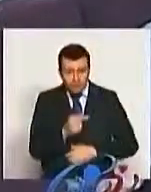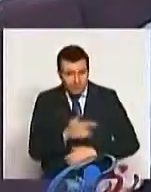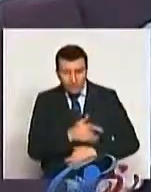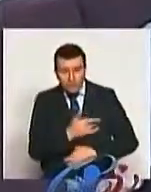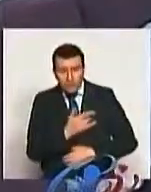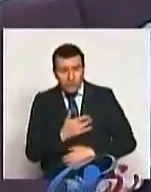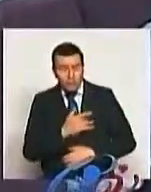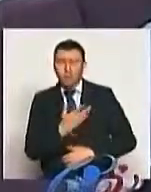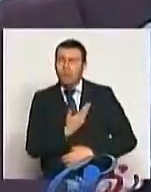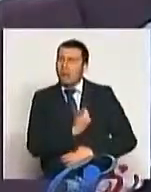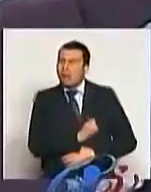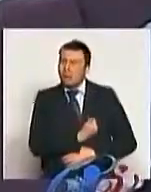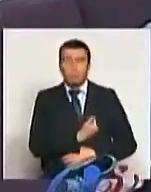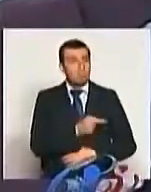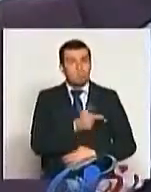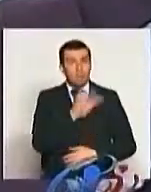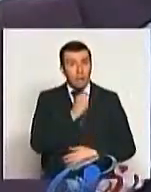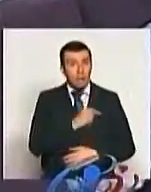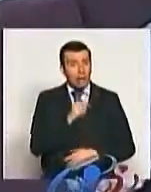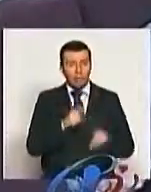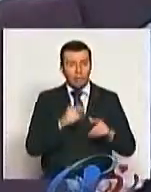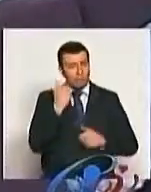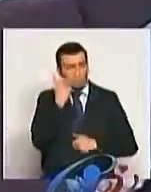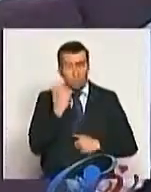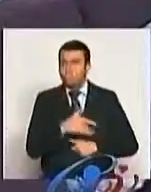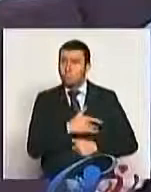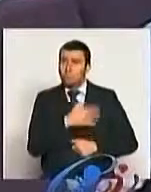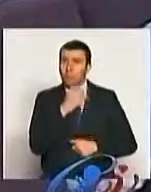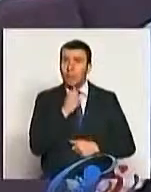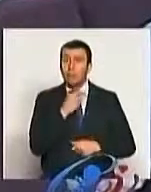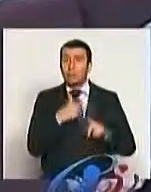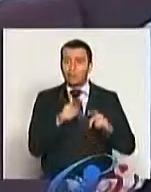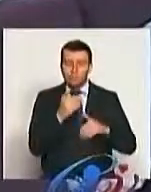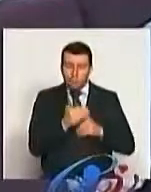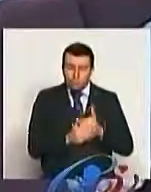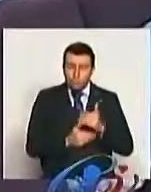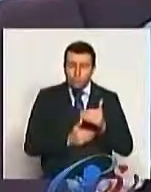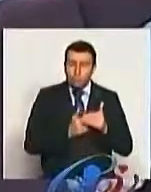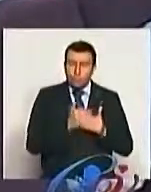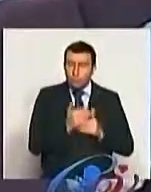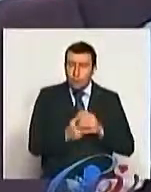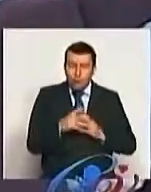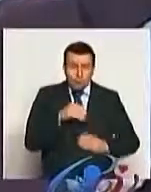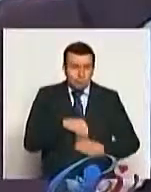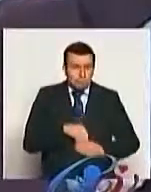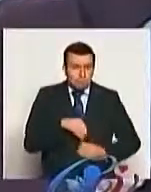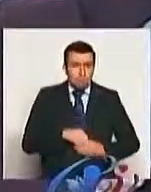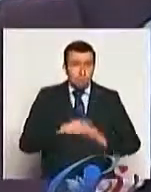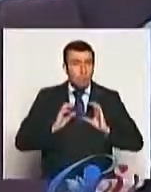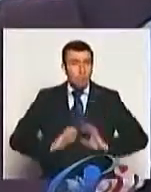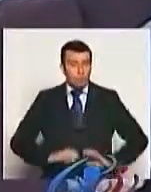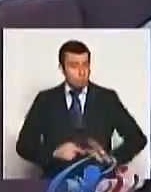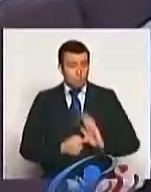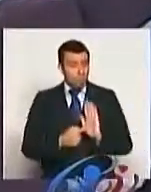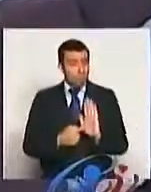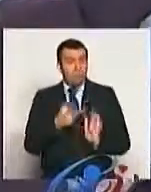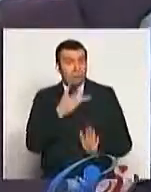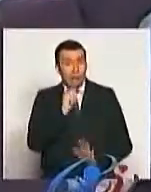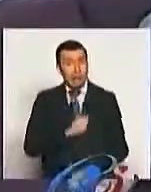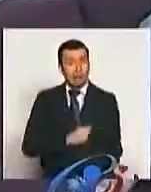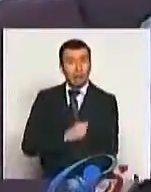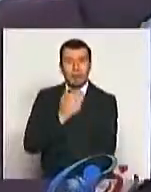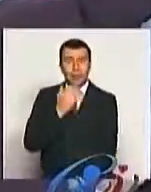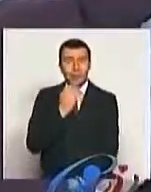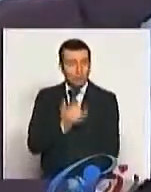hay enfermedades que no se sienten, hay enfermedades que el cuerpo no le muestra a uno nada. Un